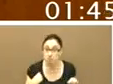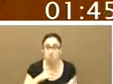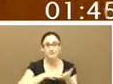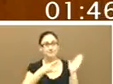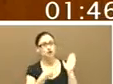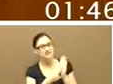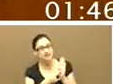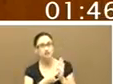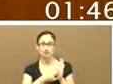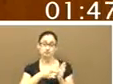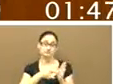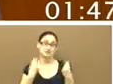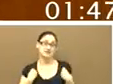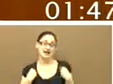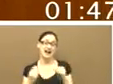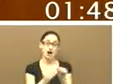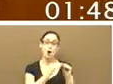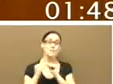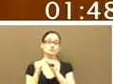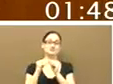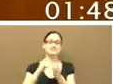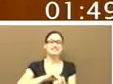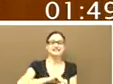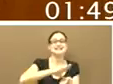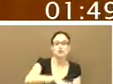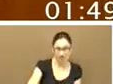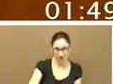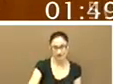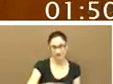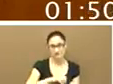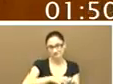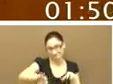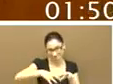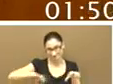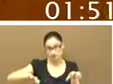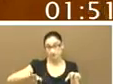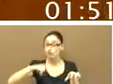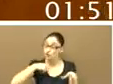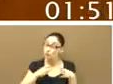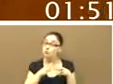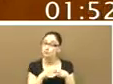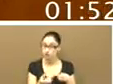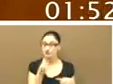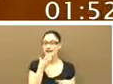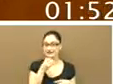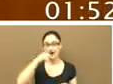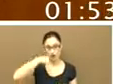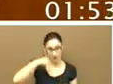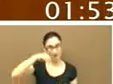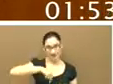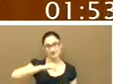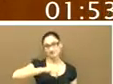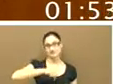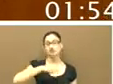subjetivo de vida en común. Y yo, en nombre del Grupo Parlamentario Socialista Pesó regionalista, hoy aquí quiero hacer